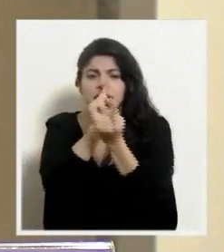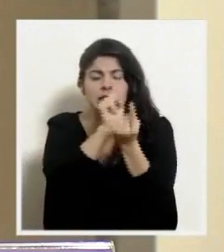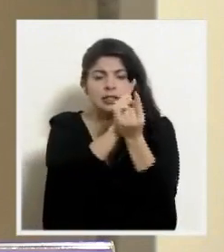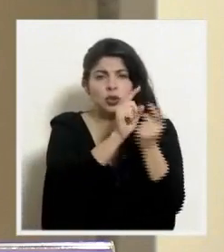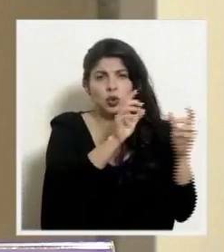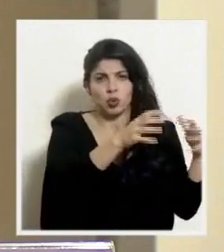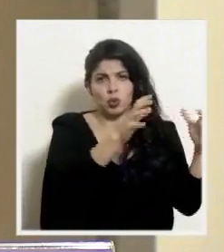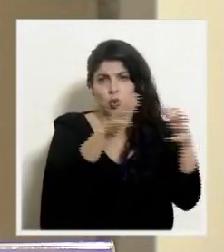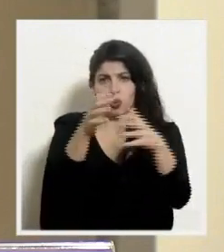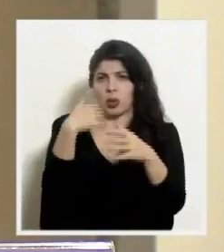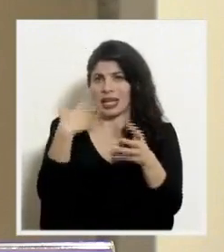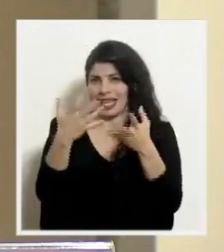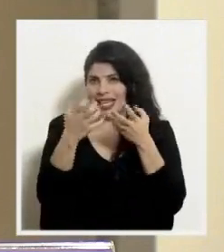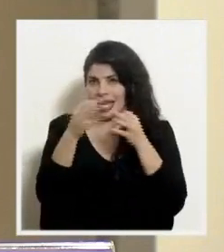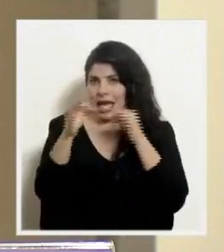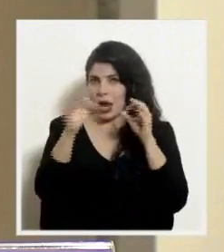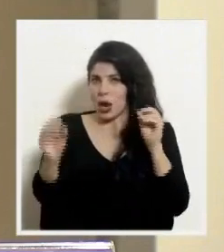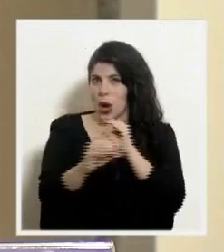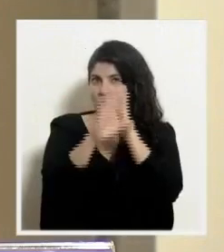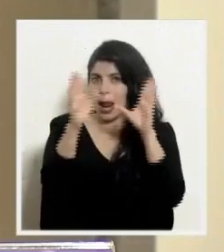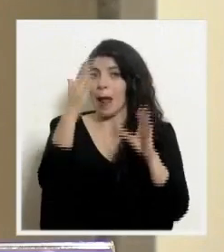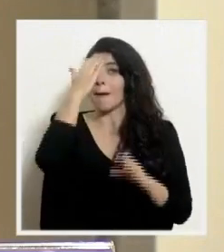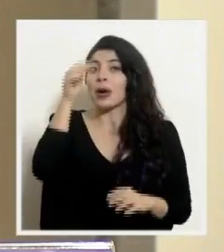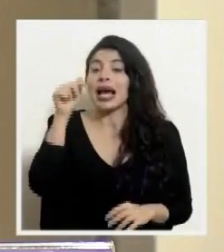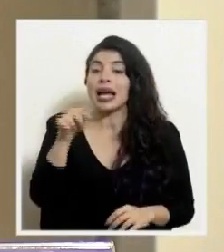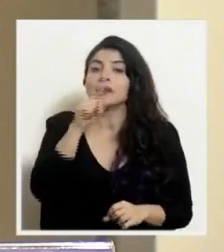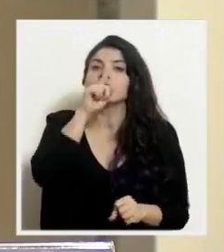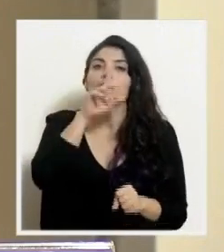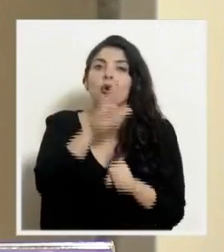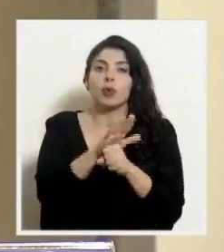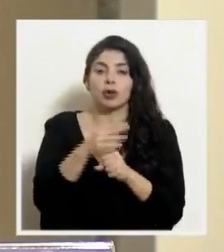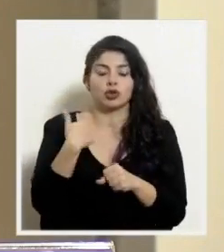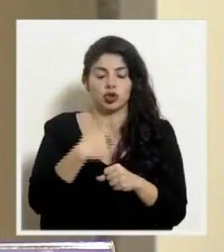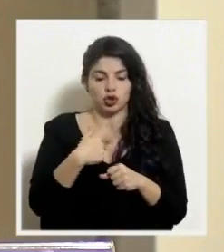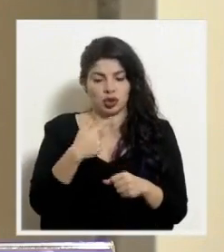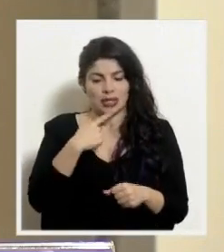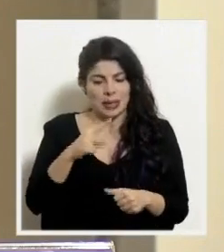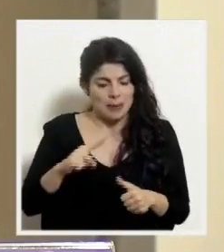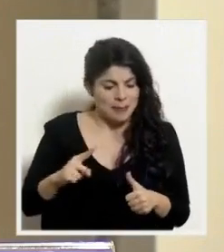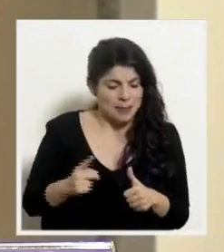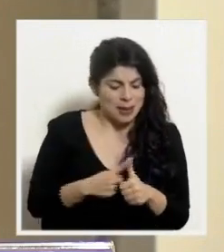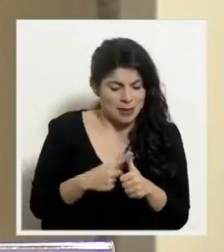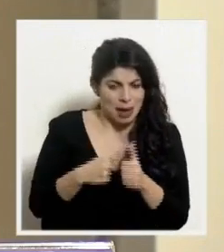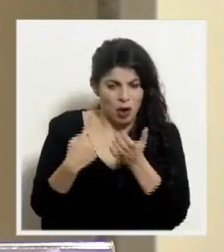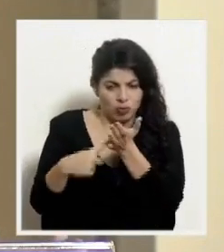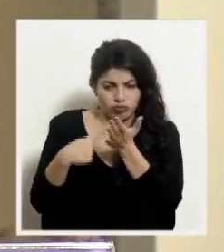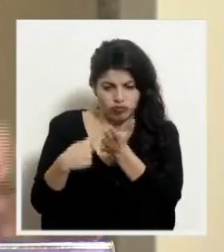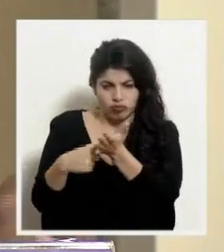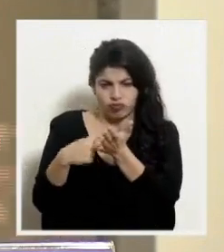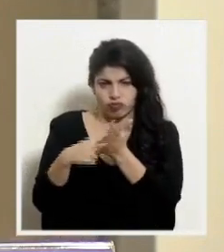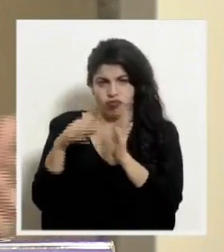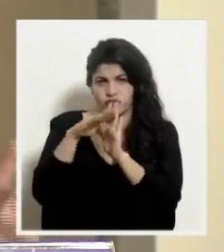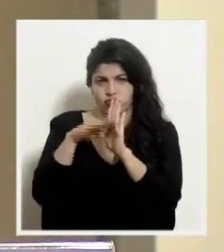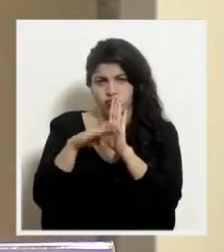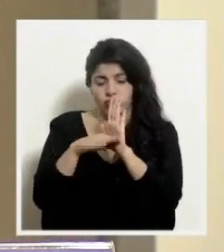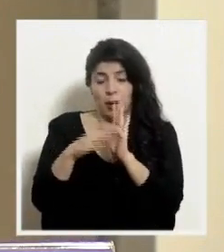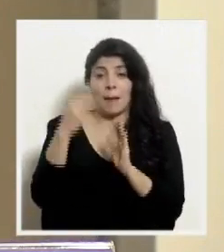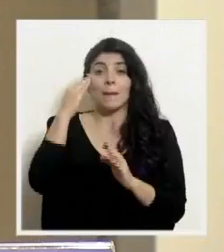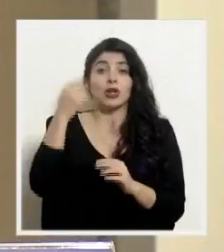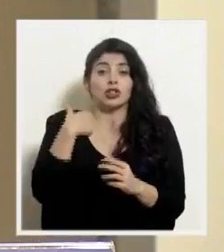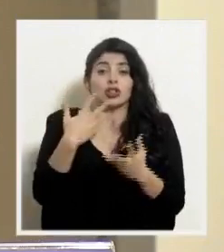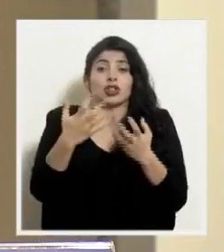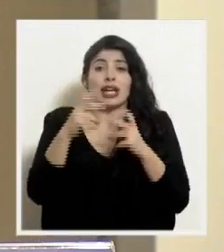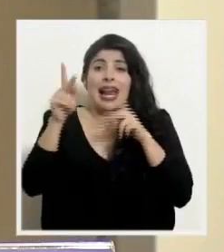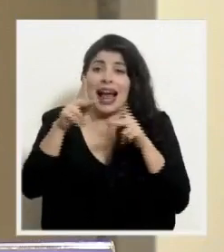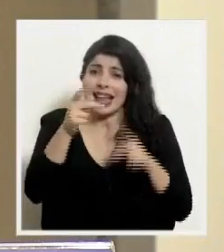quiero dejar muy claro, porque es un compromiso que hemos establecido de conversar estas medidas, porque de lo contrario, y quiero que la gente